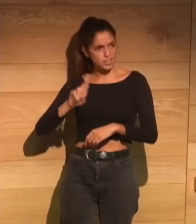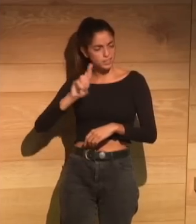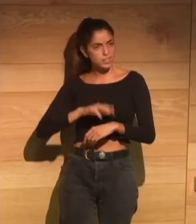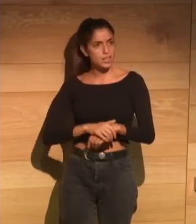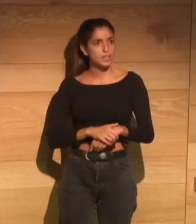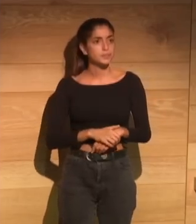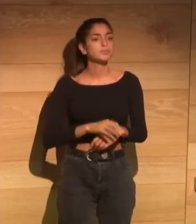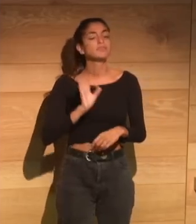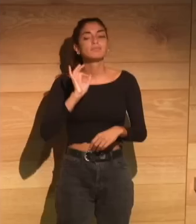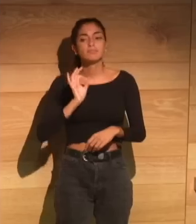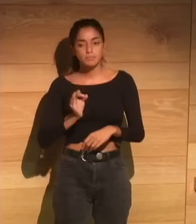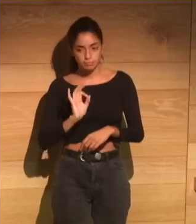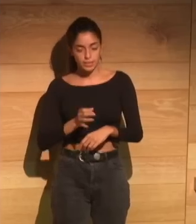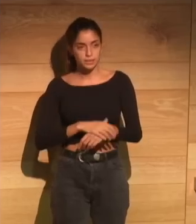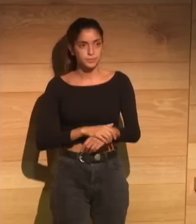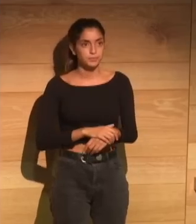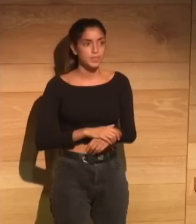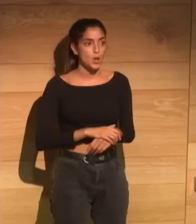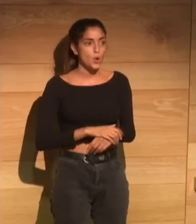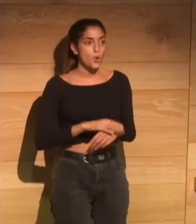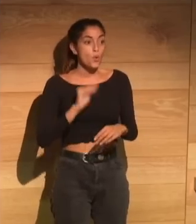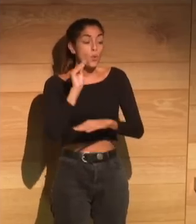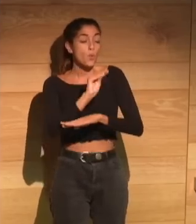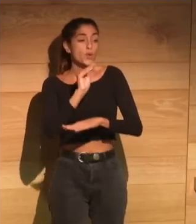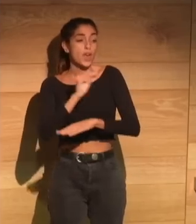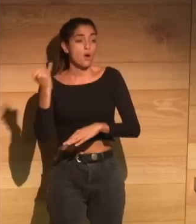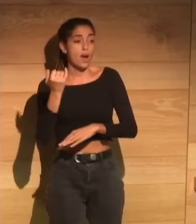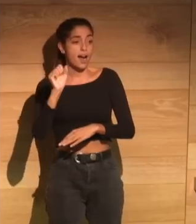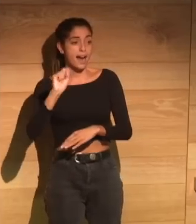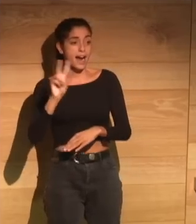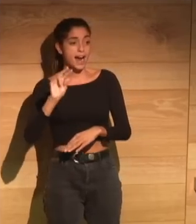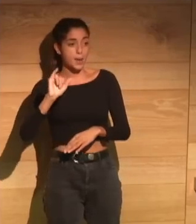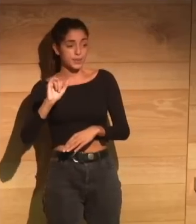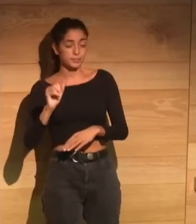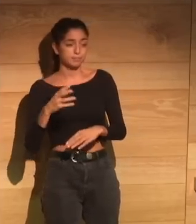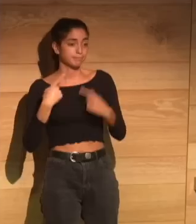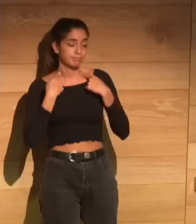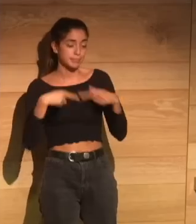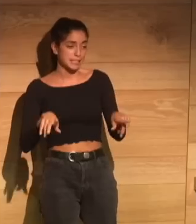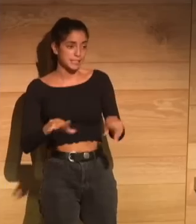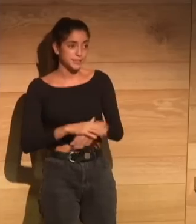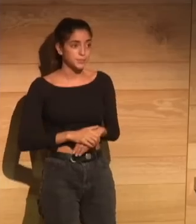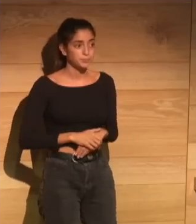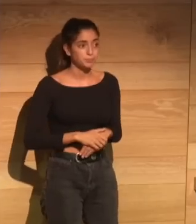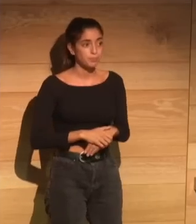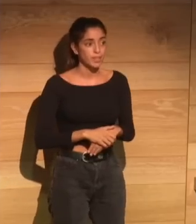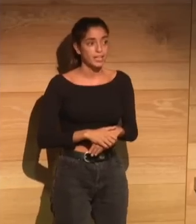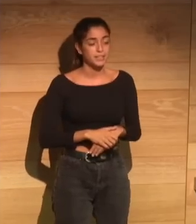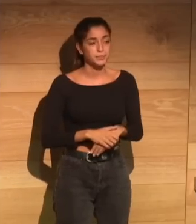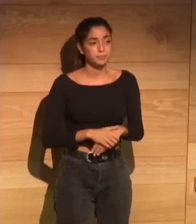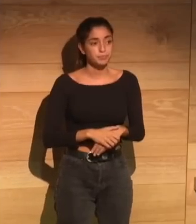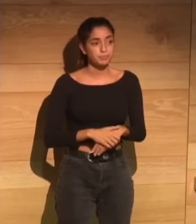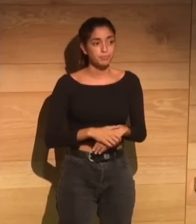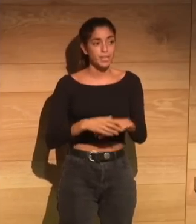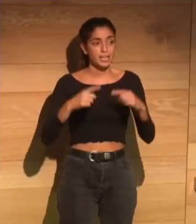Efectivamente. Cuidado que hemos perdido a Javier Cansado. O sea, está ahora mismo mirando la salchicha y ya no avanza. Y si tú coges un... ¿Se puede hacer con